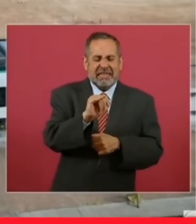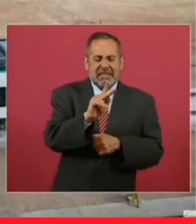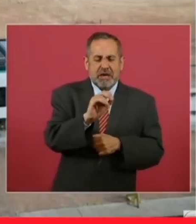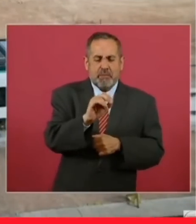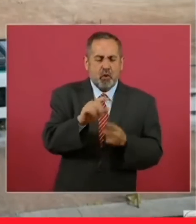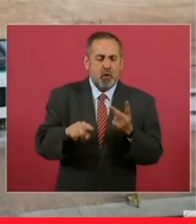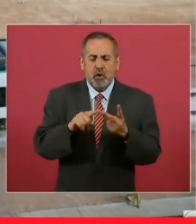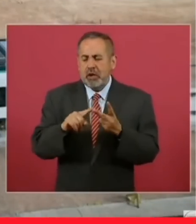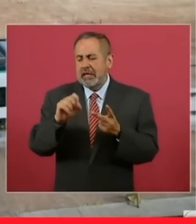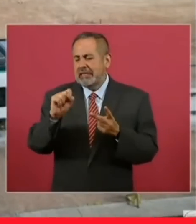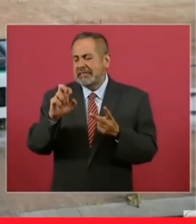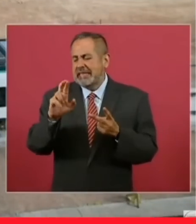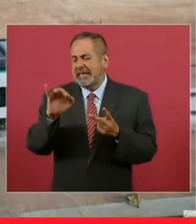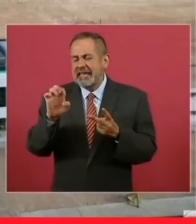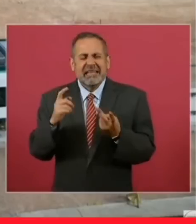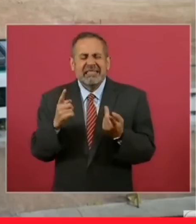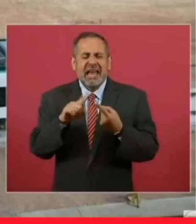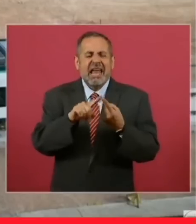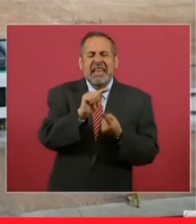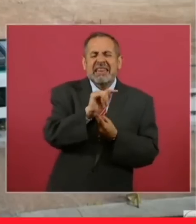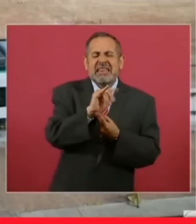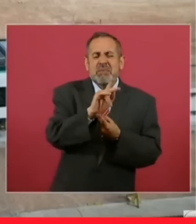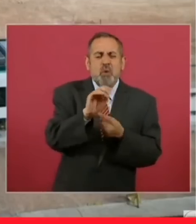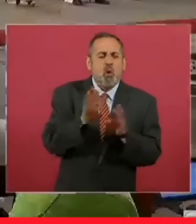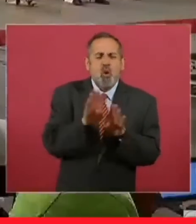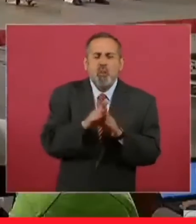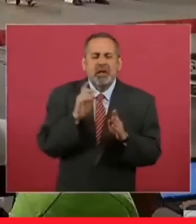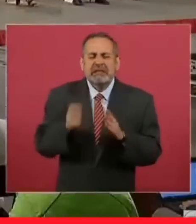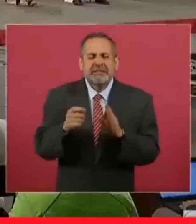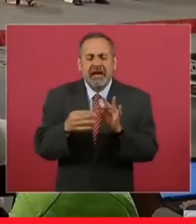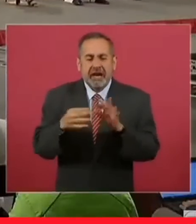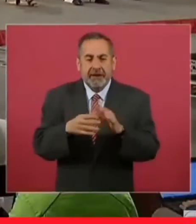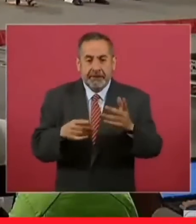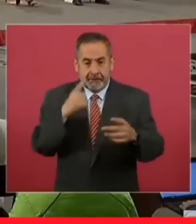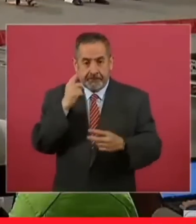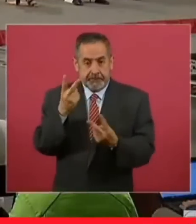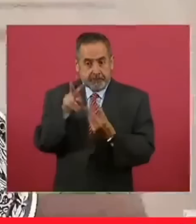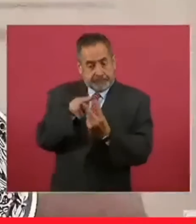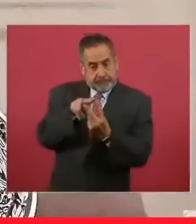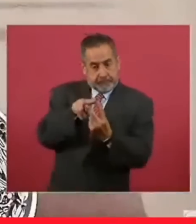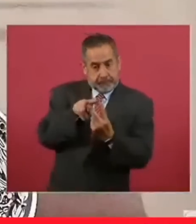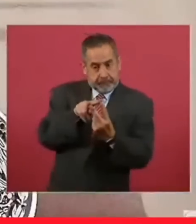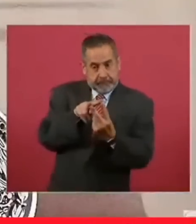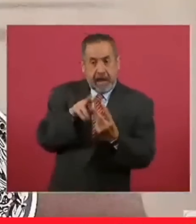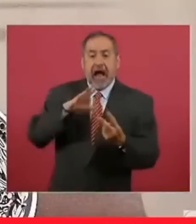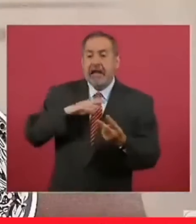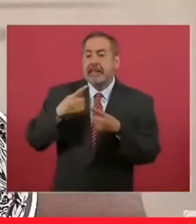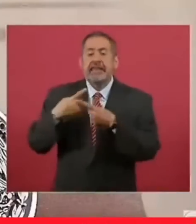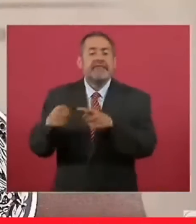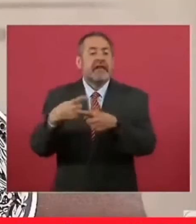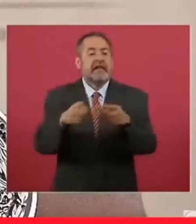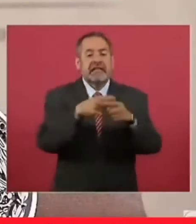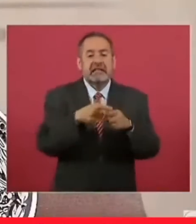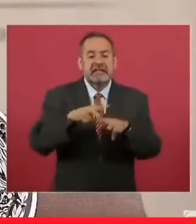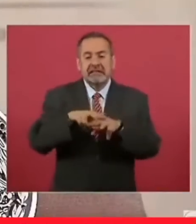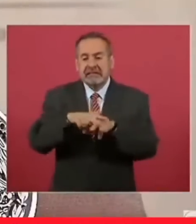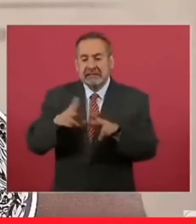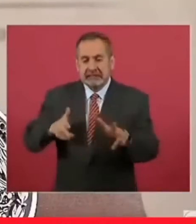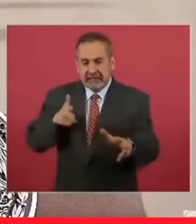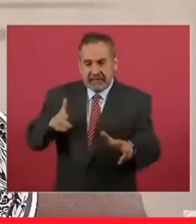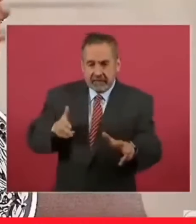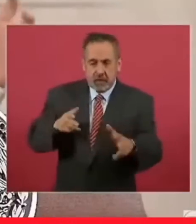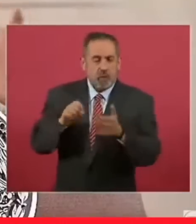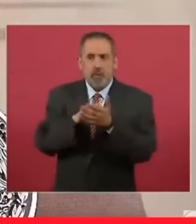en serie. Las pruebas tipo, ¿qué son? Son las pruebas, como les explicaba yo, tenemos distintos tipos de trenes. Entonces, cuando tenemos un